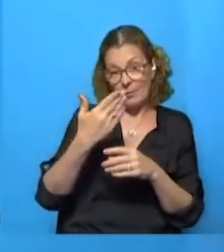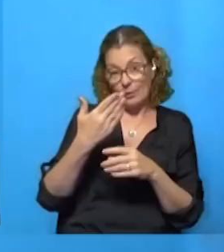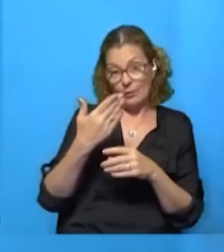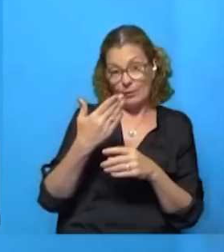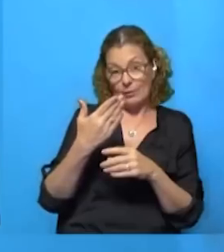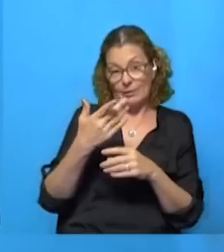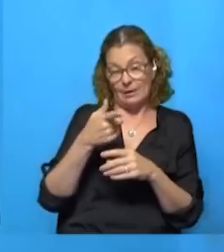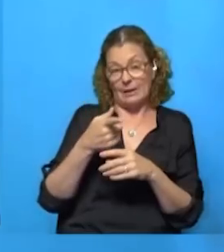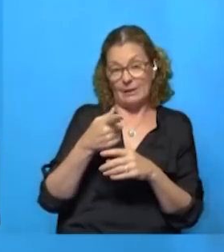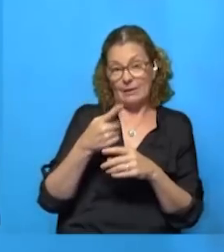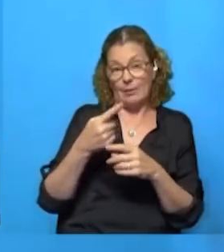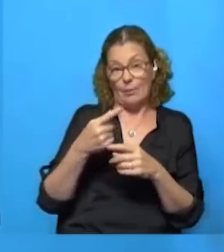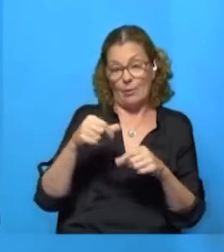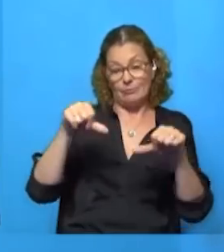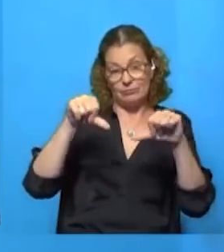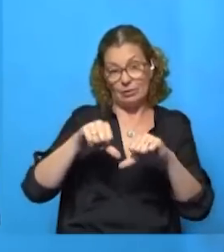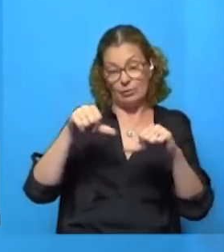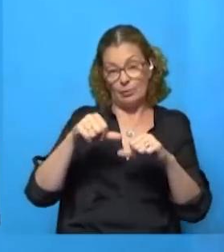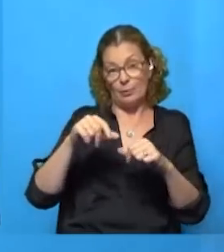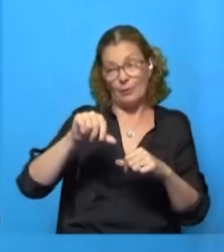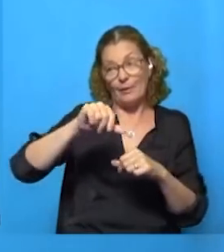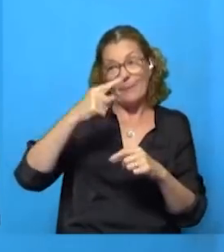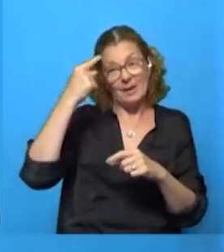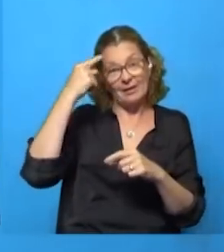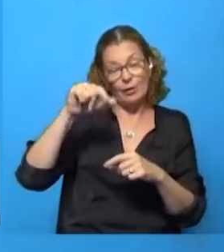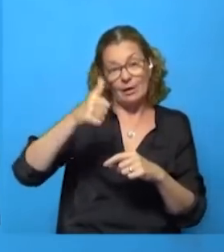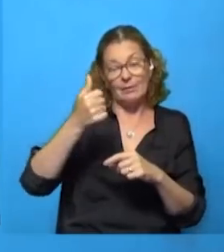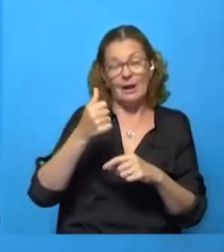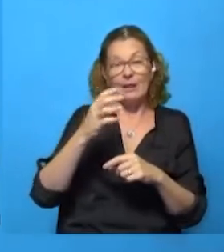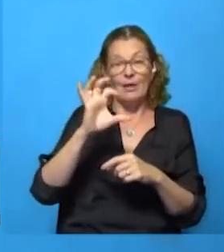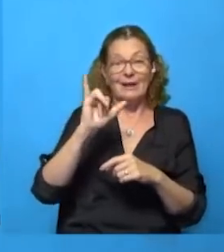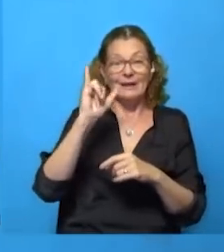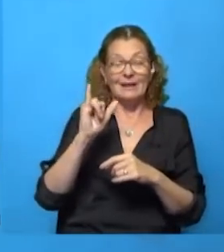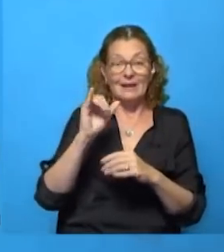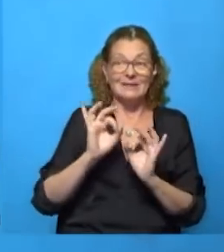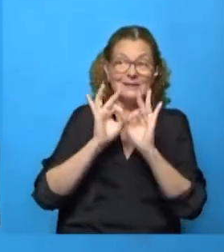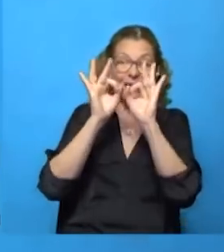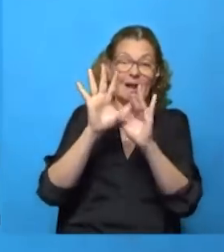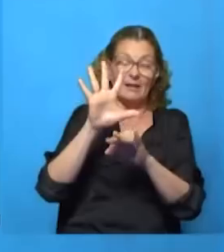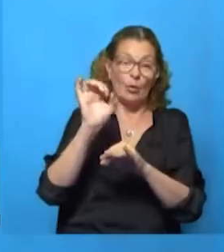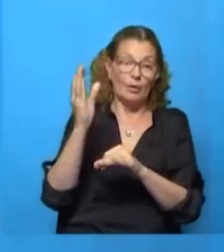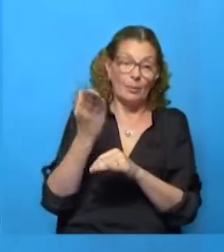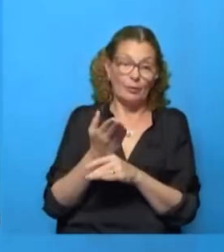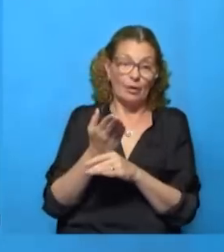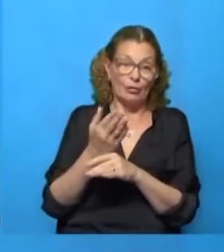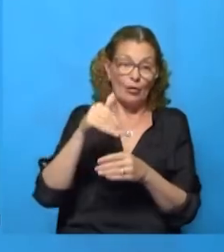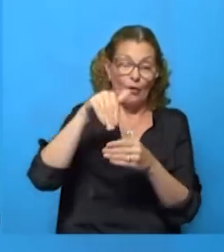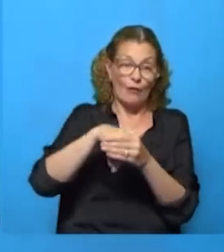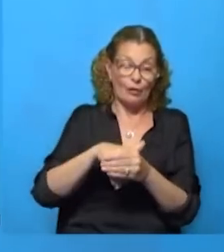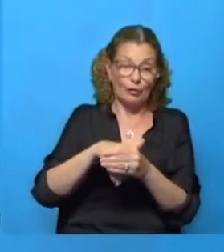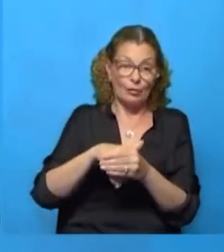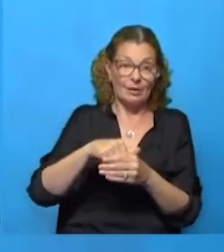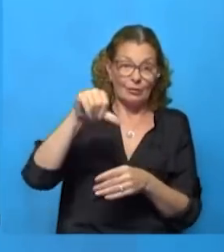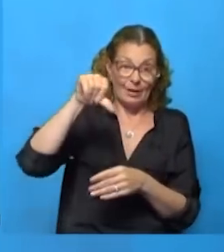que es una derrota no haber ganado que el Sí alcanzara el 50% de los votos válidos que es